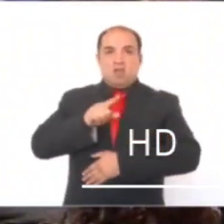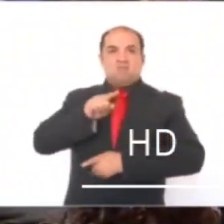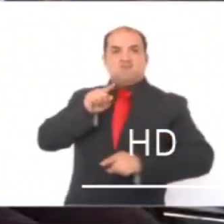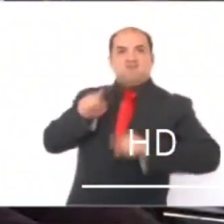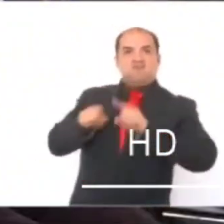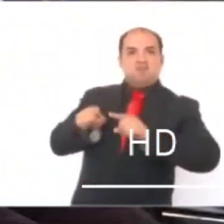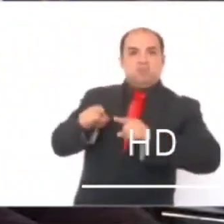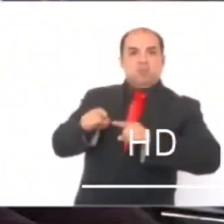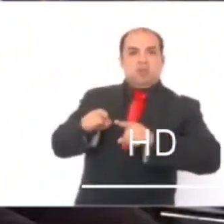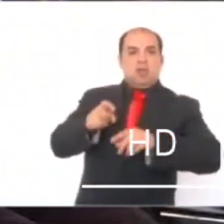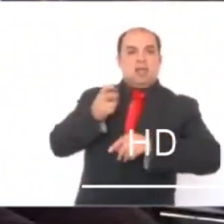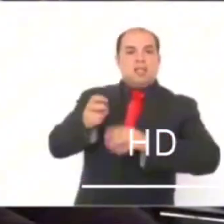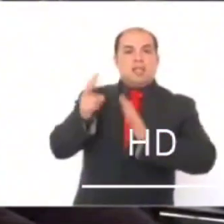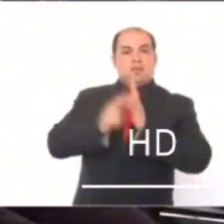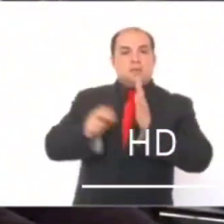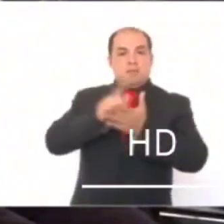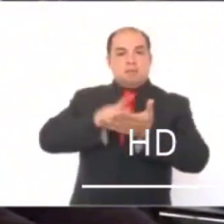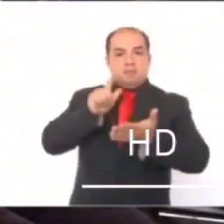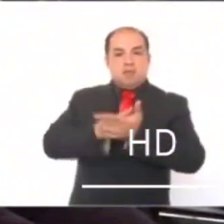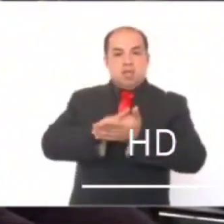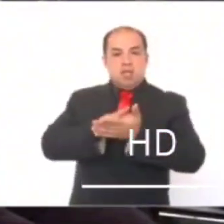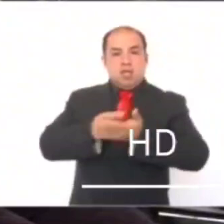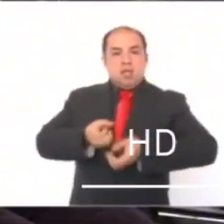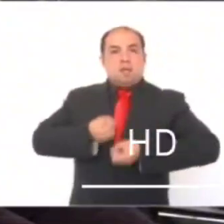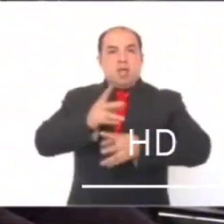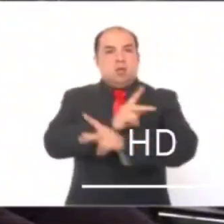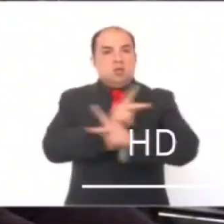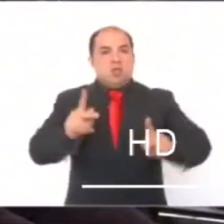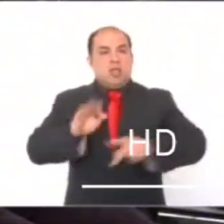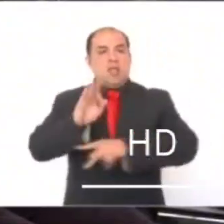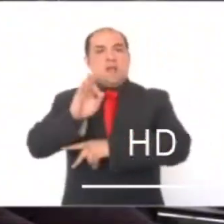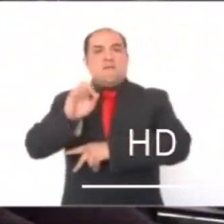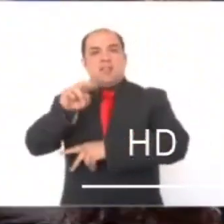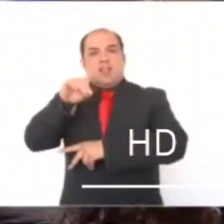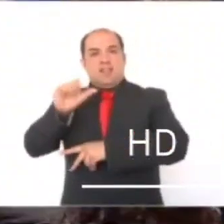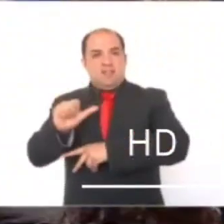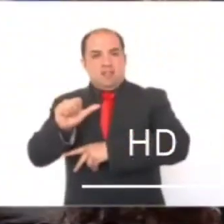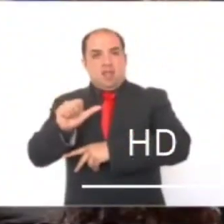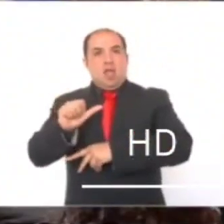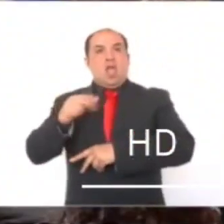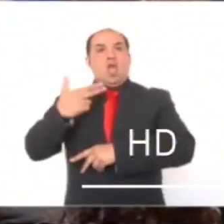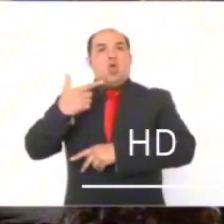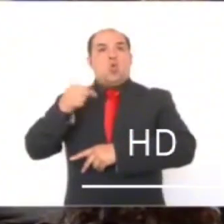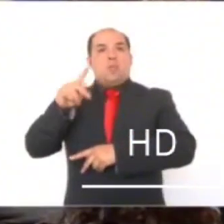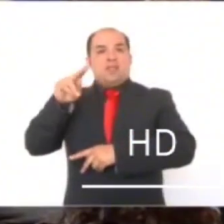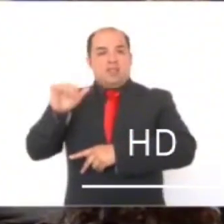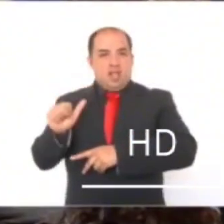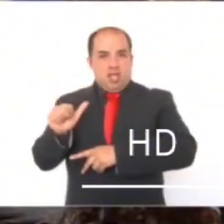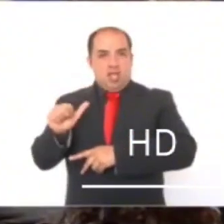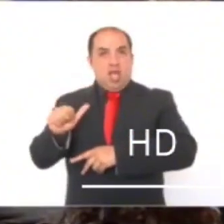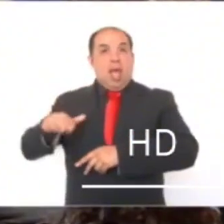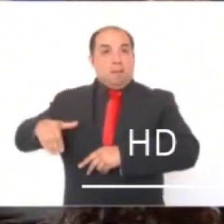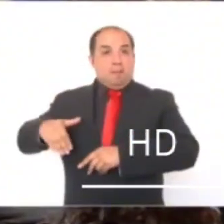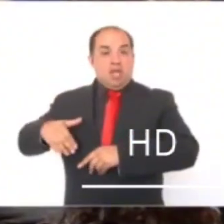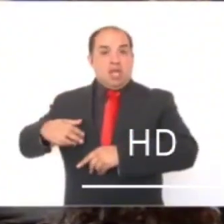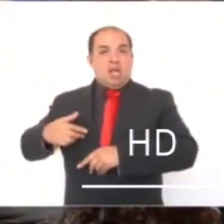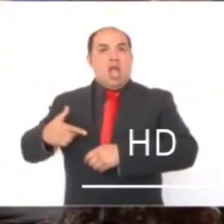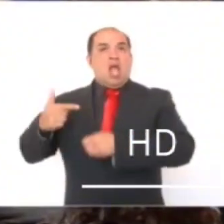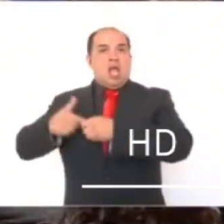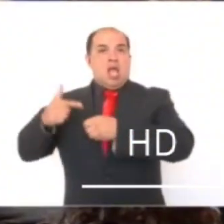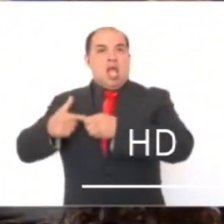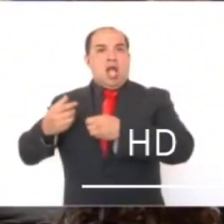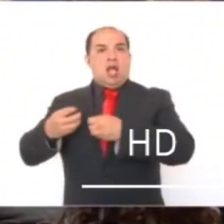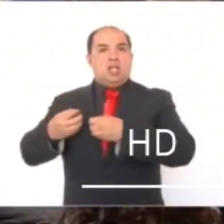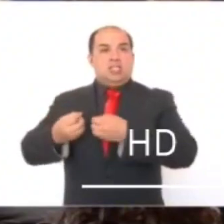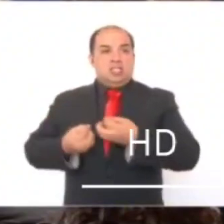agredida. Esta reforma va por ustedes. Por Fernanda en Huamantla, quien recientemente la quemaron con gasolina y